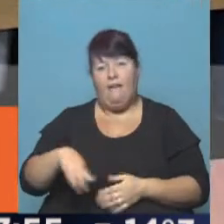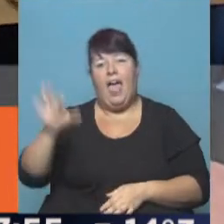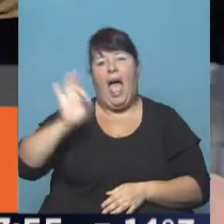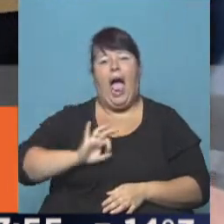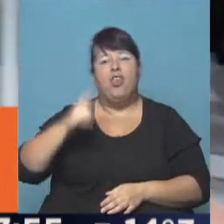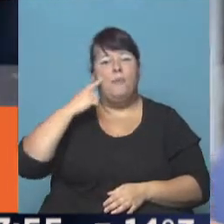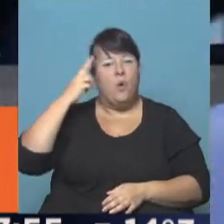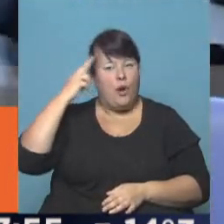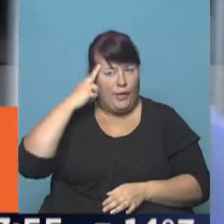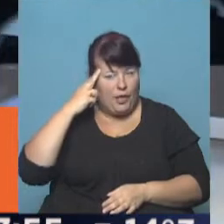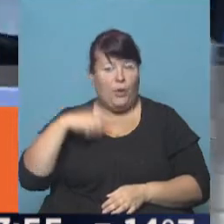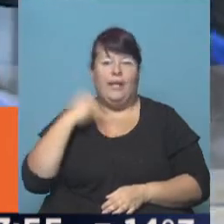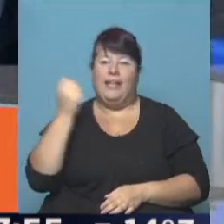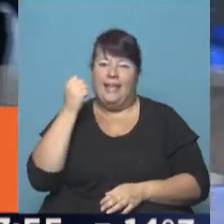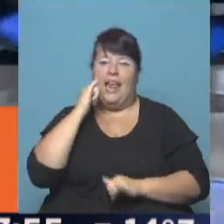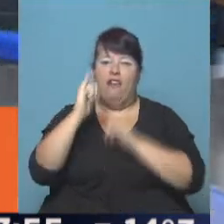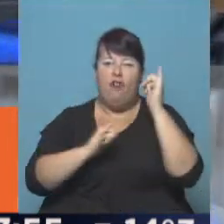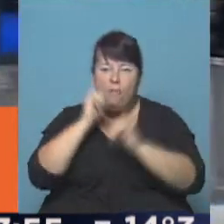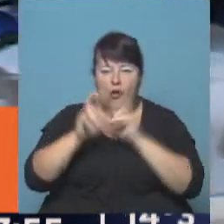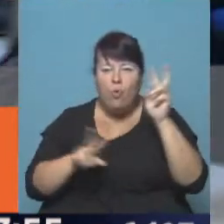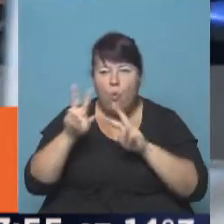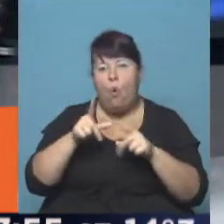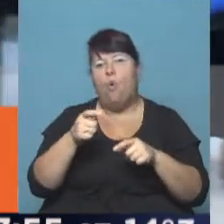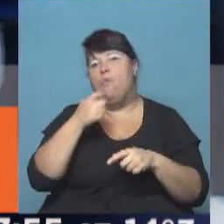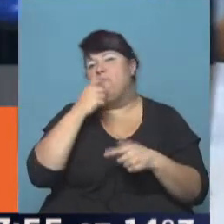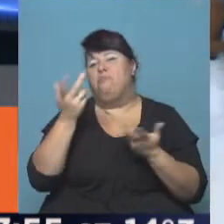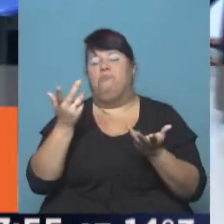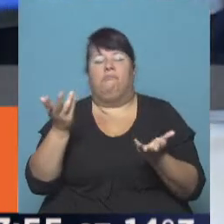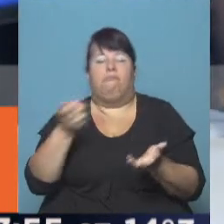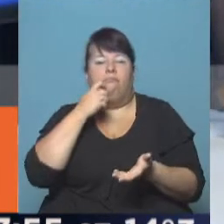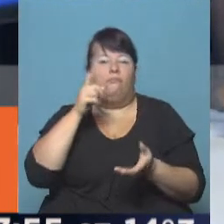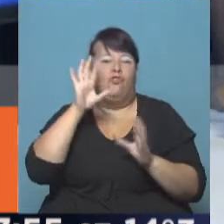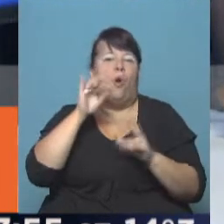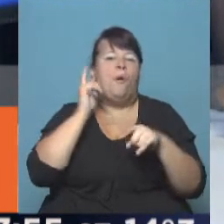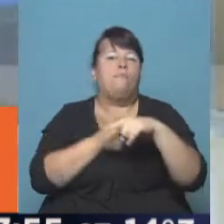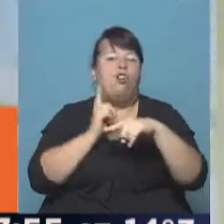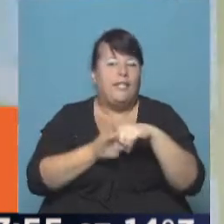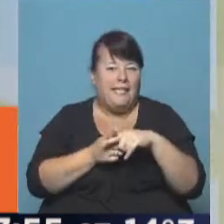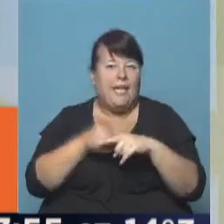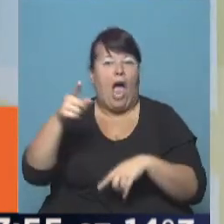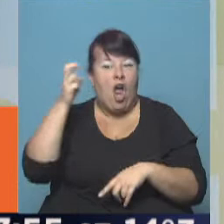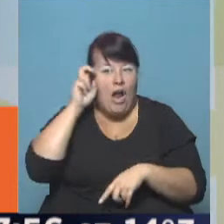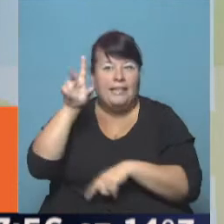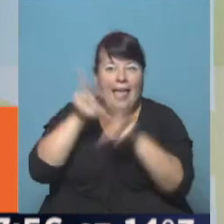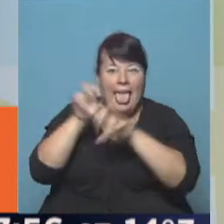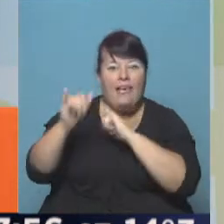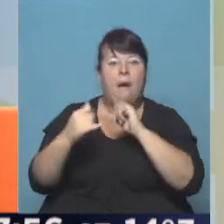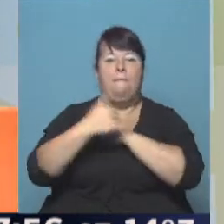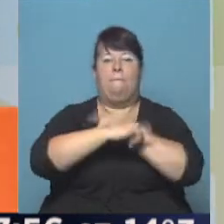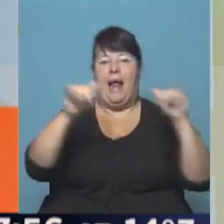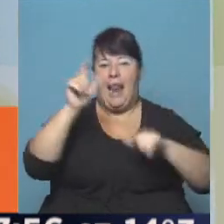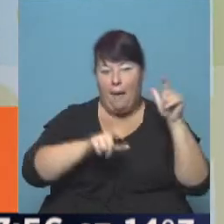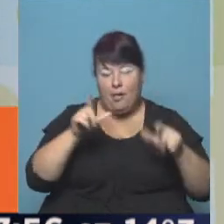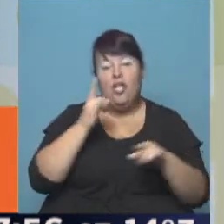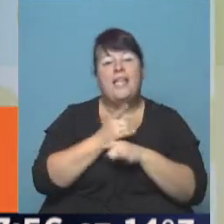año 99 que tratamos de sacar información, si querés sacar desde el punto de vista positivo, al Congreso para llevarla a la gente, y